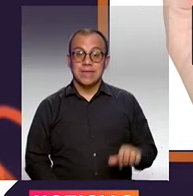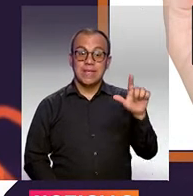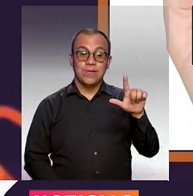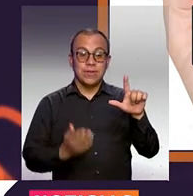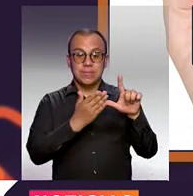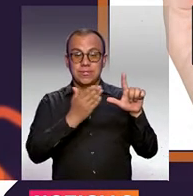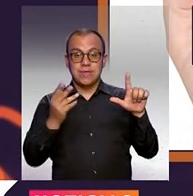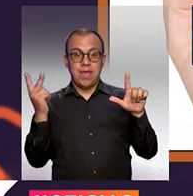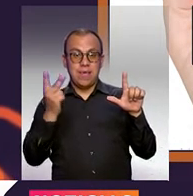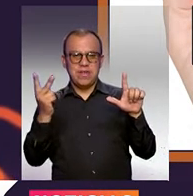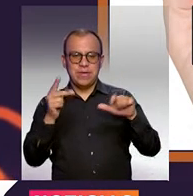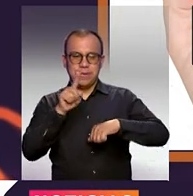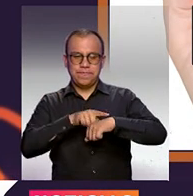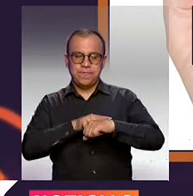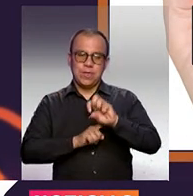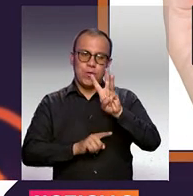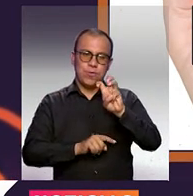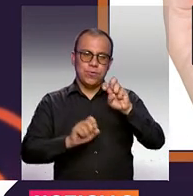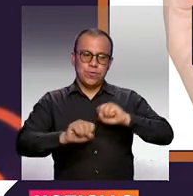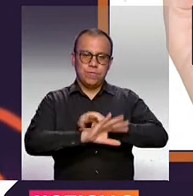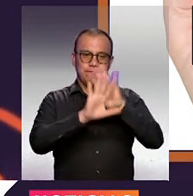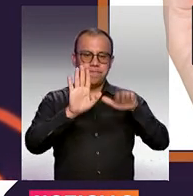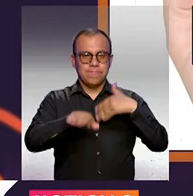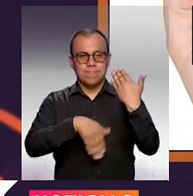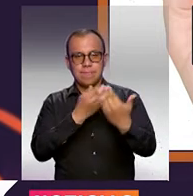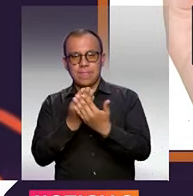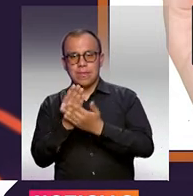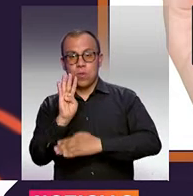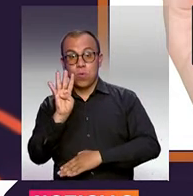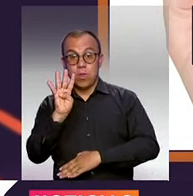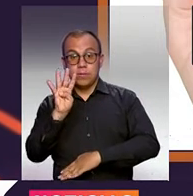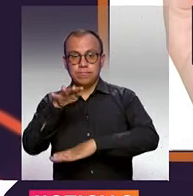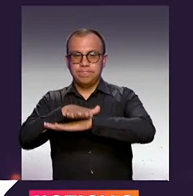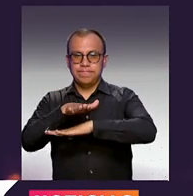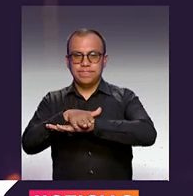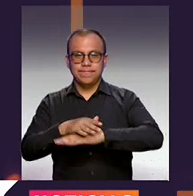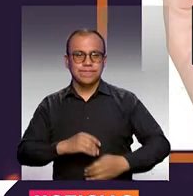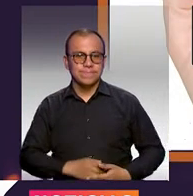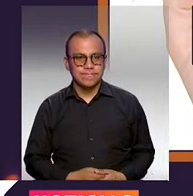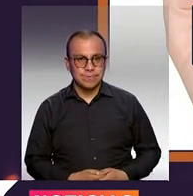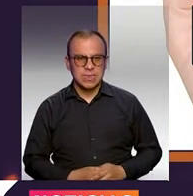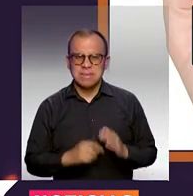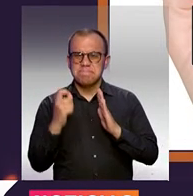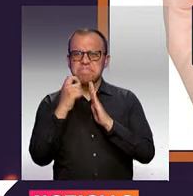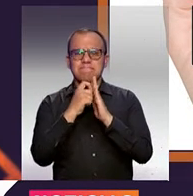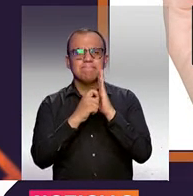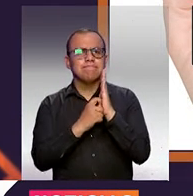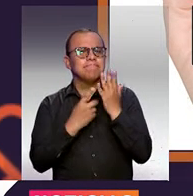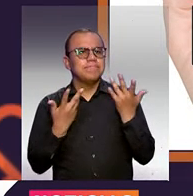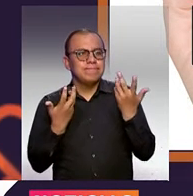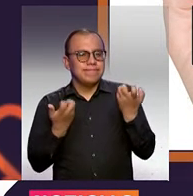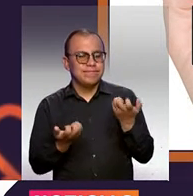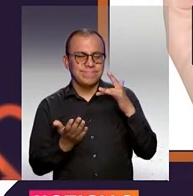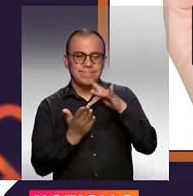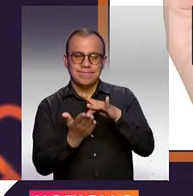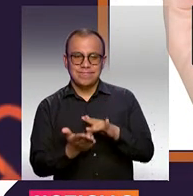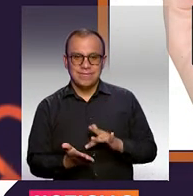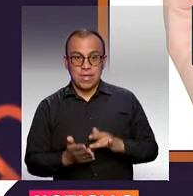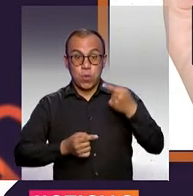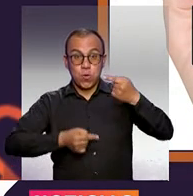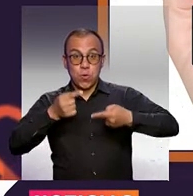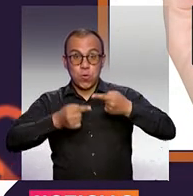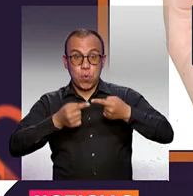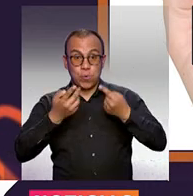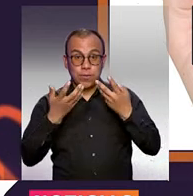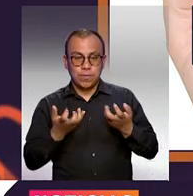viernes en el horario de 8 de la mañana a 4:30 de la tarde. Los requisitos para poder participar en este concurso